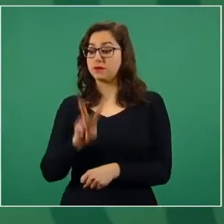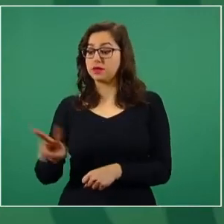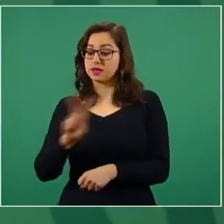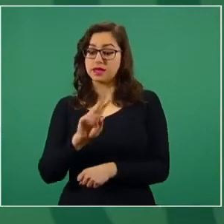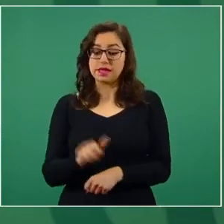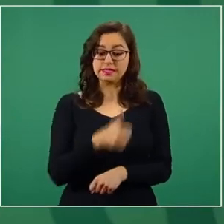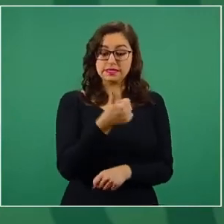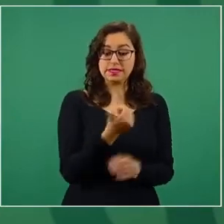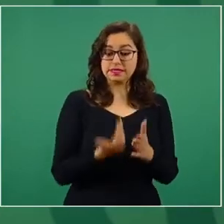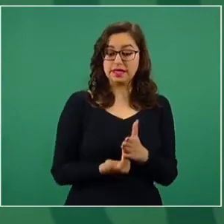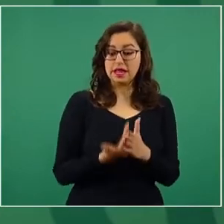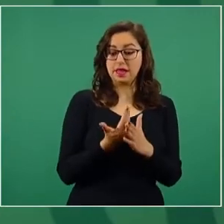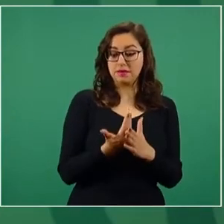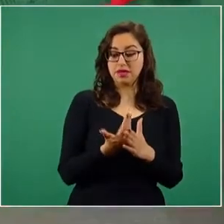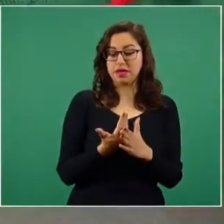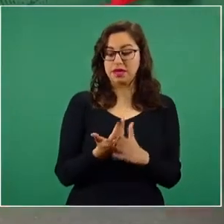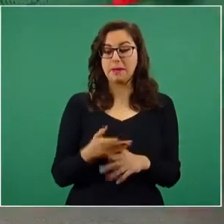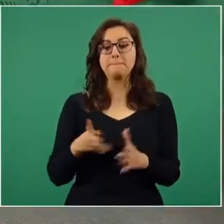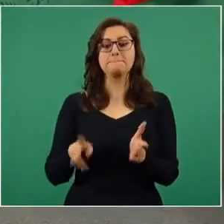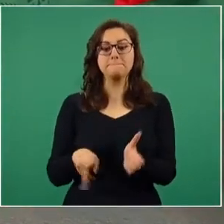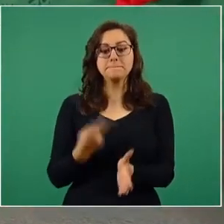las 6 de la mañana, se replica